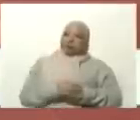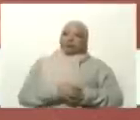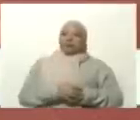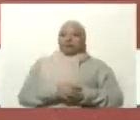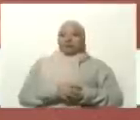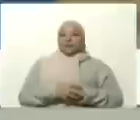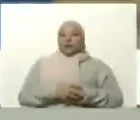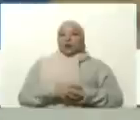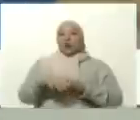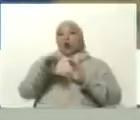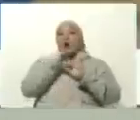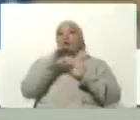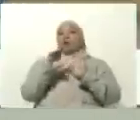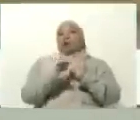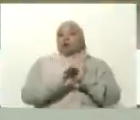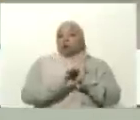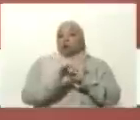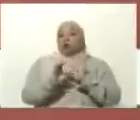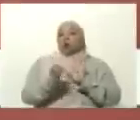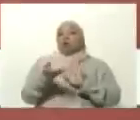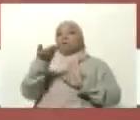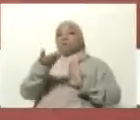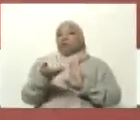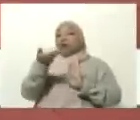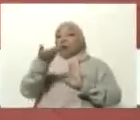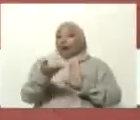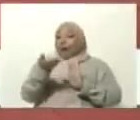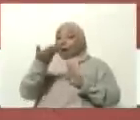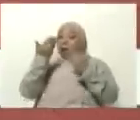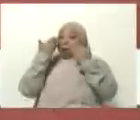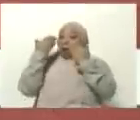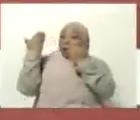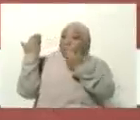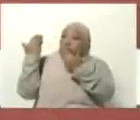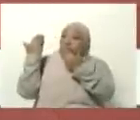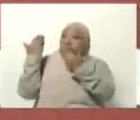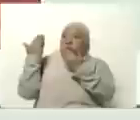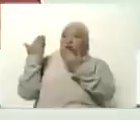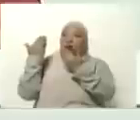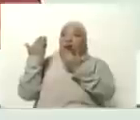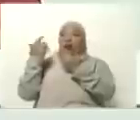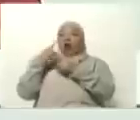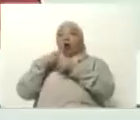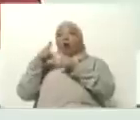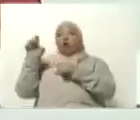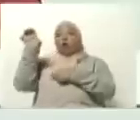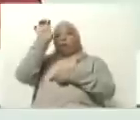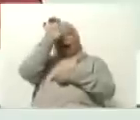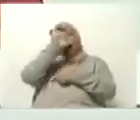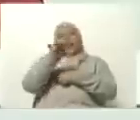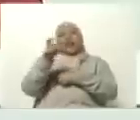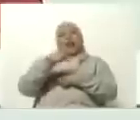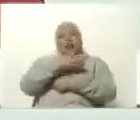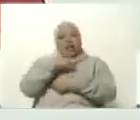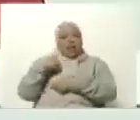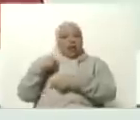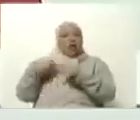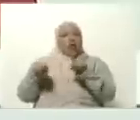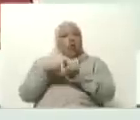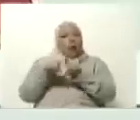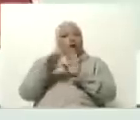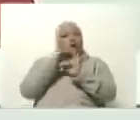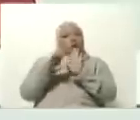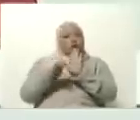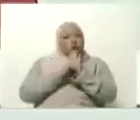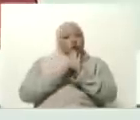Una Constitución que tiene cosas que quisieran otros países tener. Mira, hubo un debate, todavía